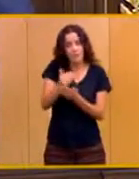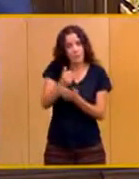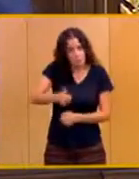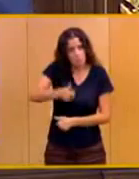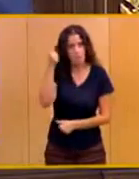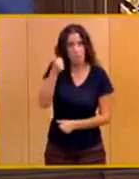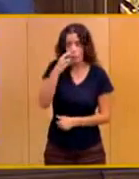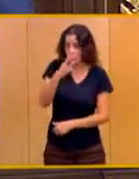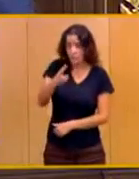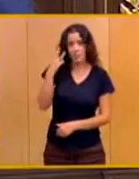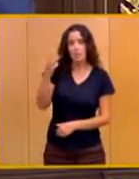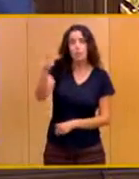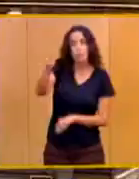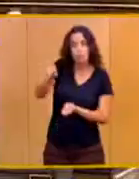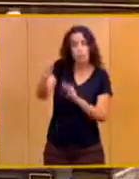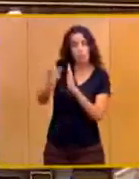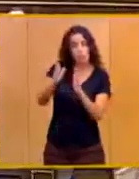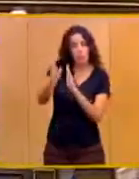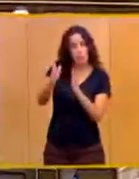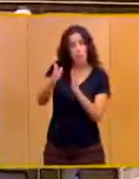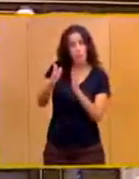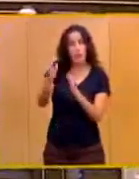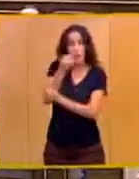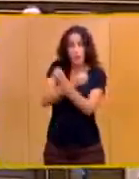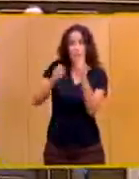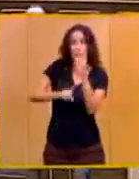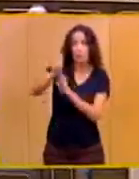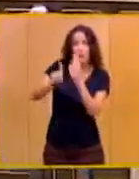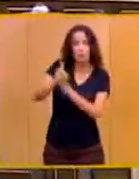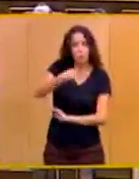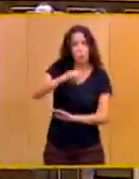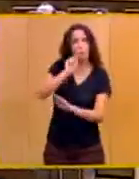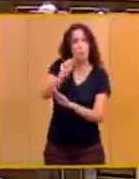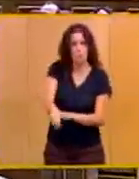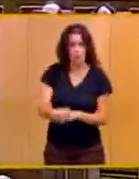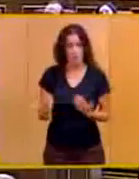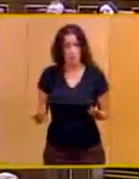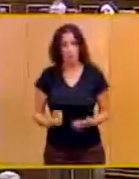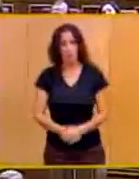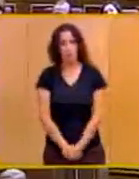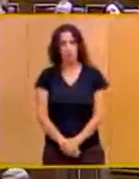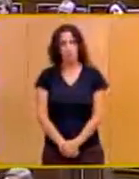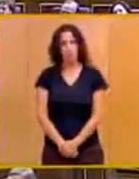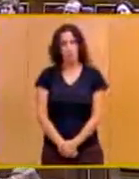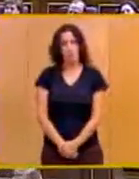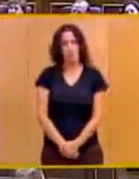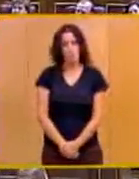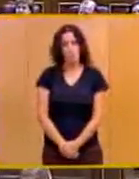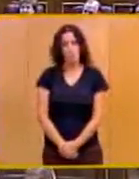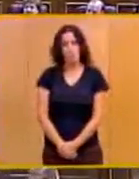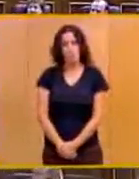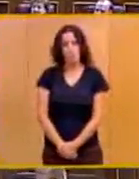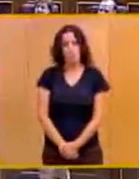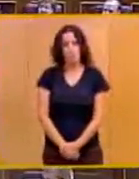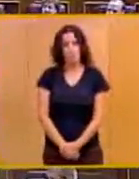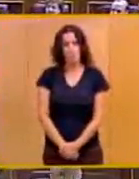que ganaron en su etapa de bonanza económica, de crecimiento y de milagro, con su falta de sensibilidad social.